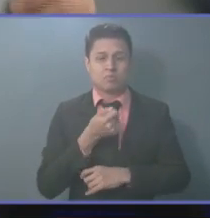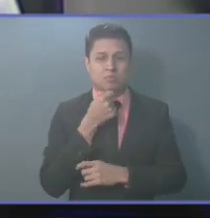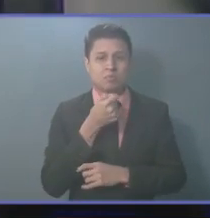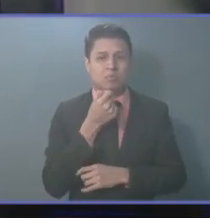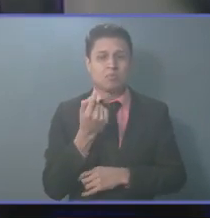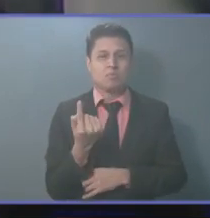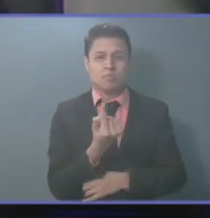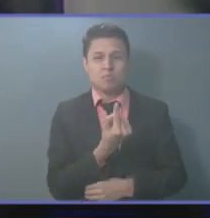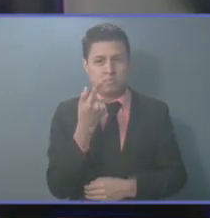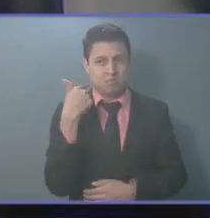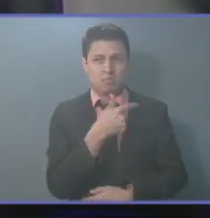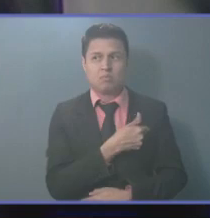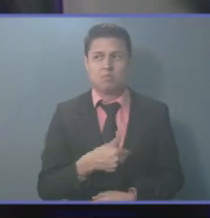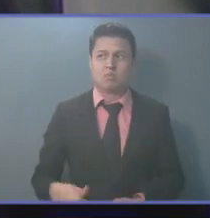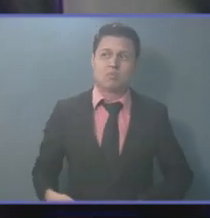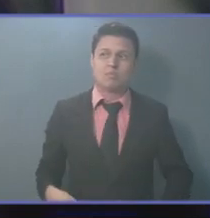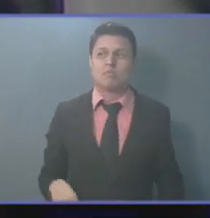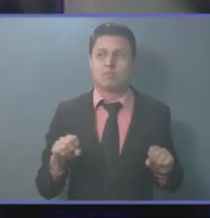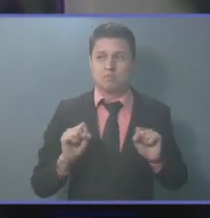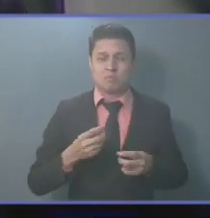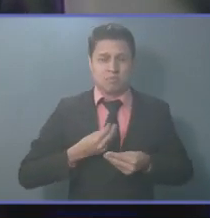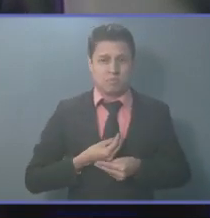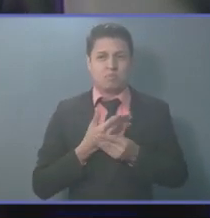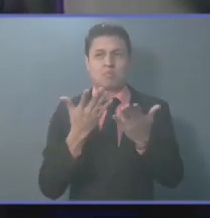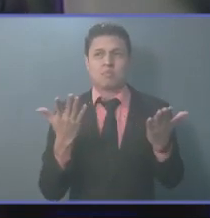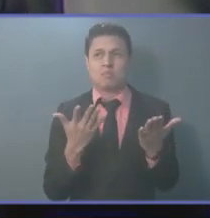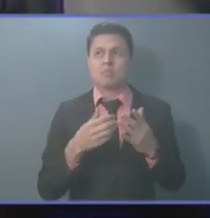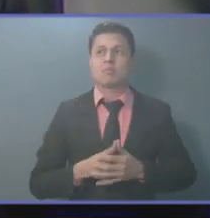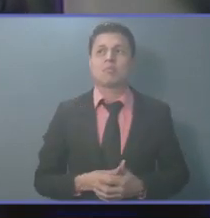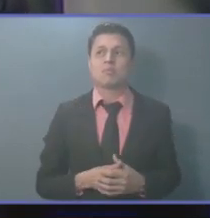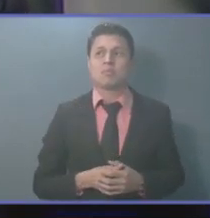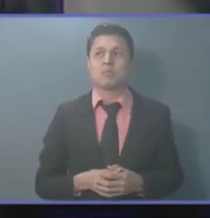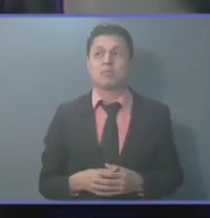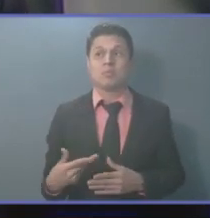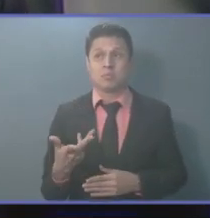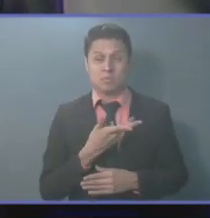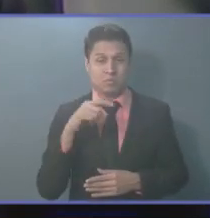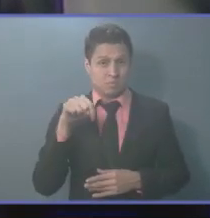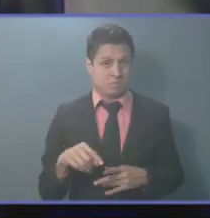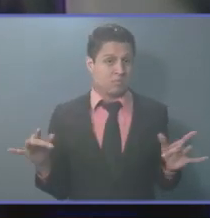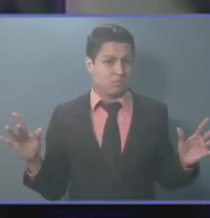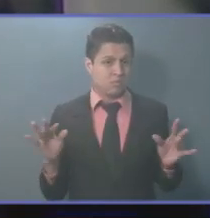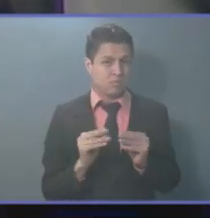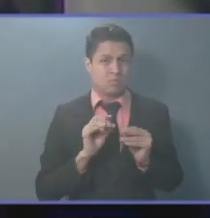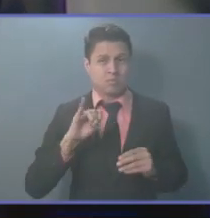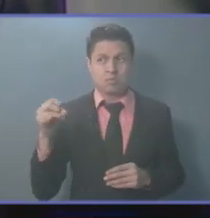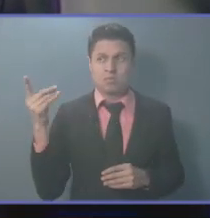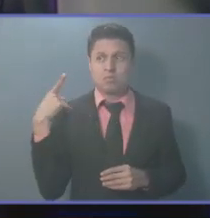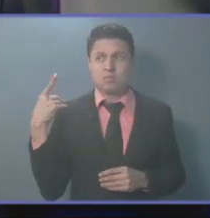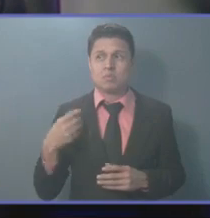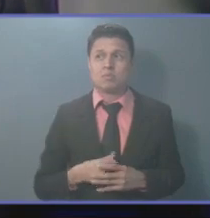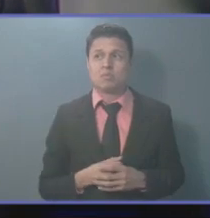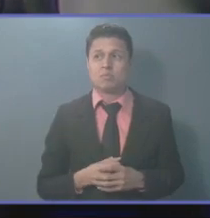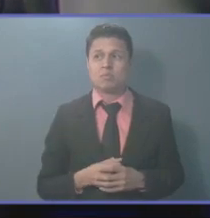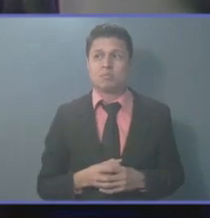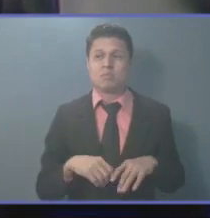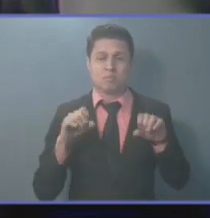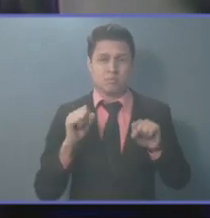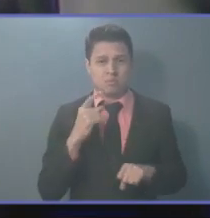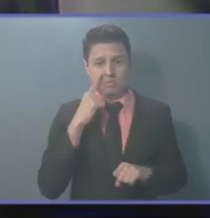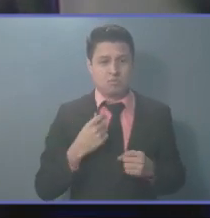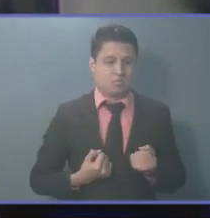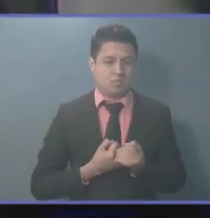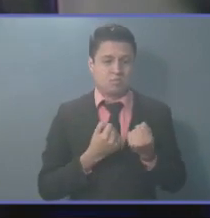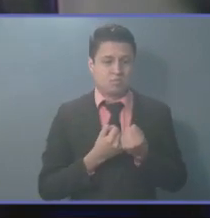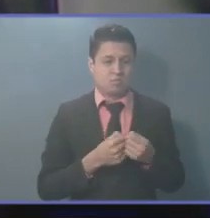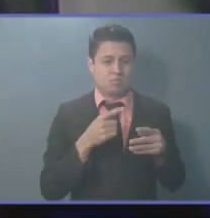ciudadano presidente para decirle que estamos reunidos como junta directiva para poderle dar